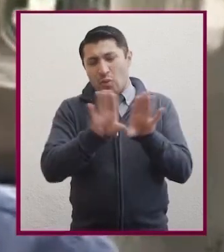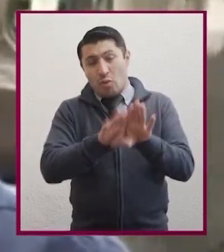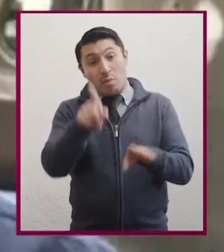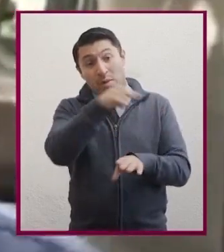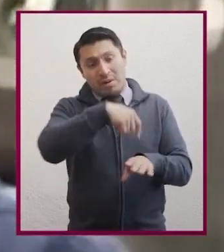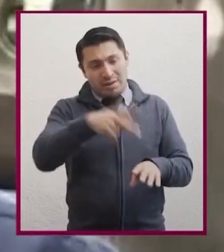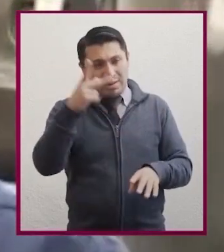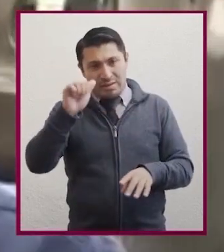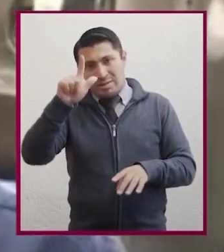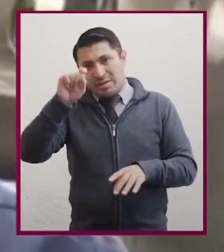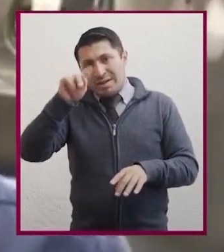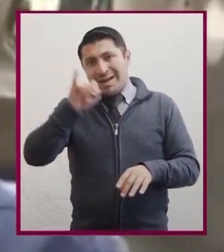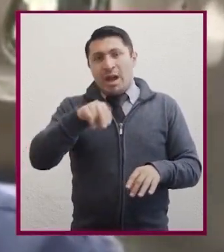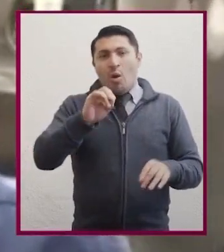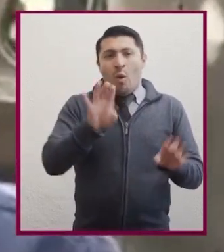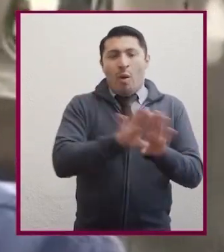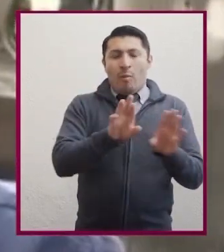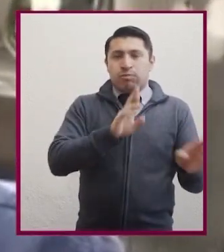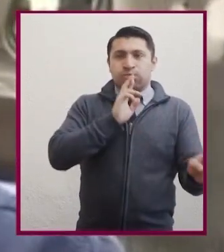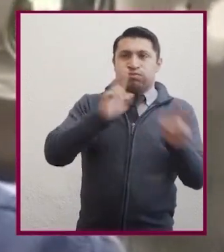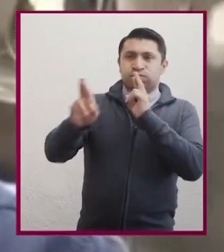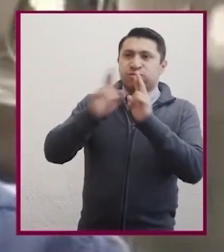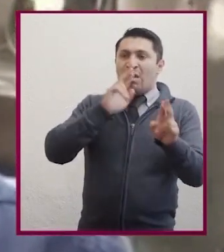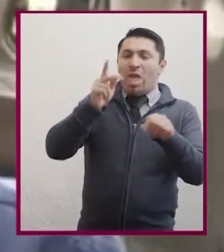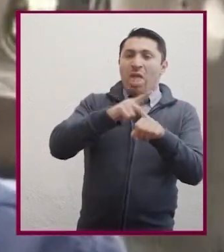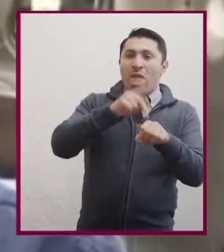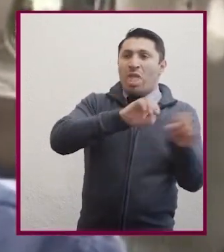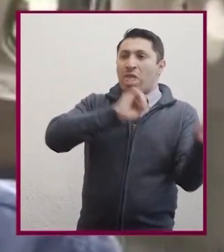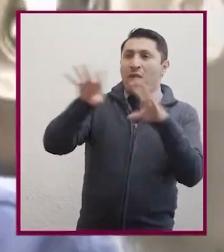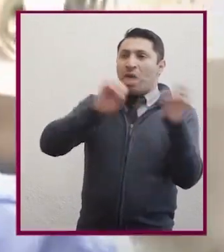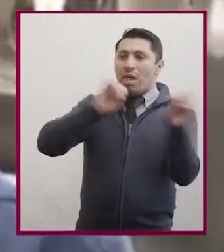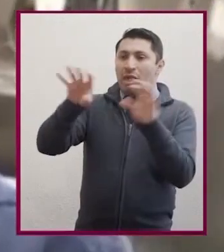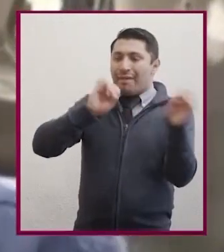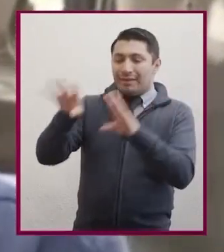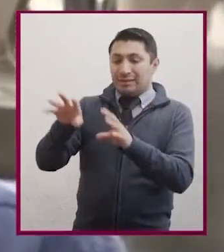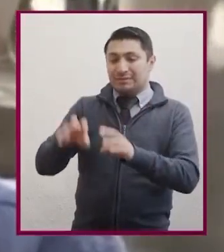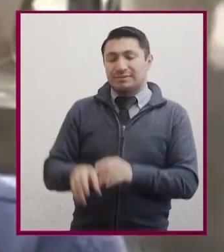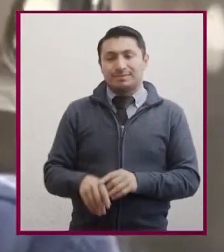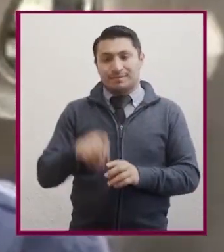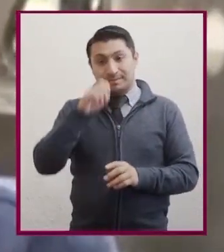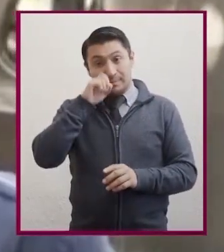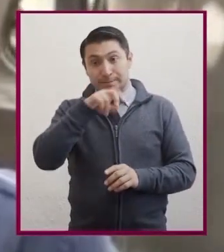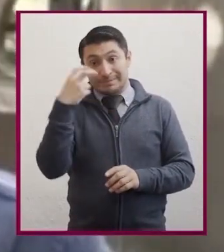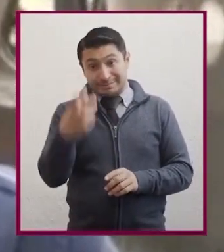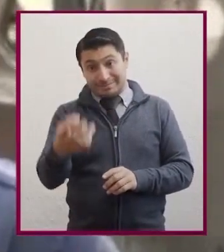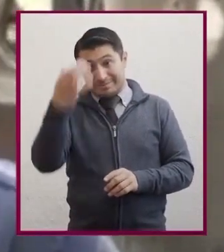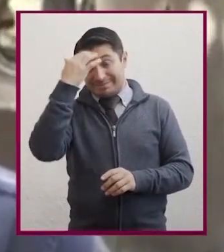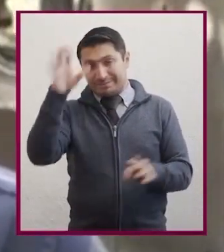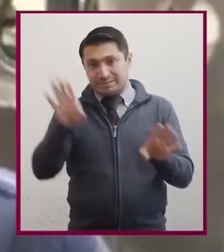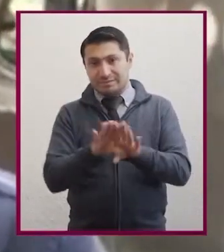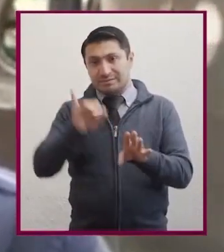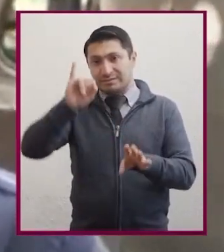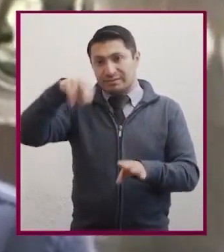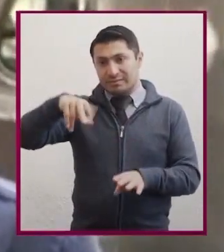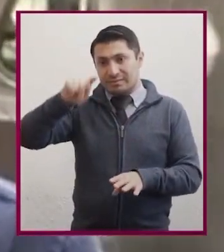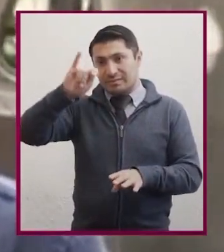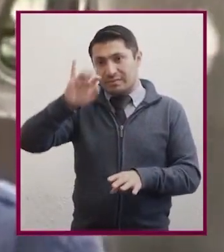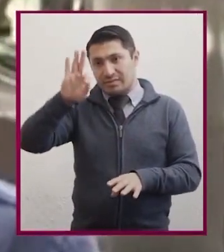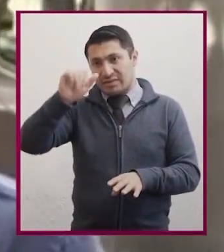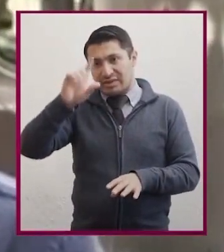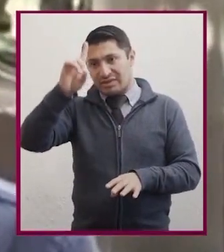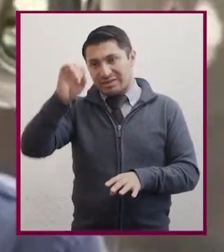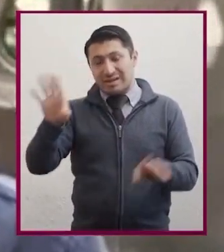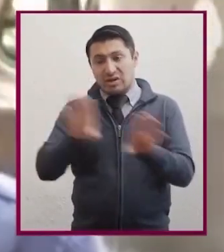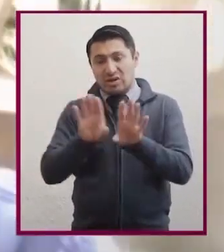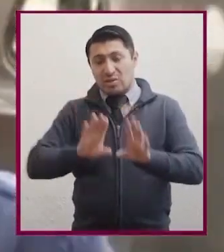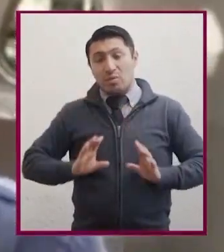palestinos respondían con piedras a ello. Eso fue conocido como intifada, un levantamiento